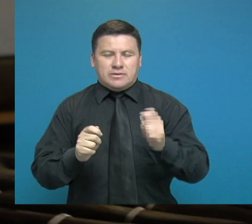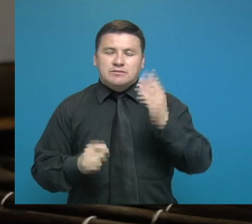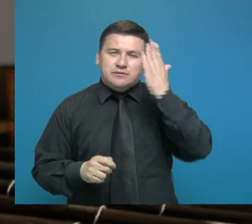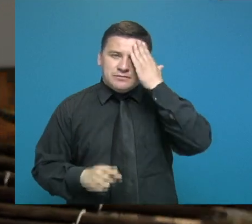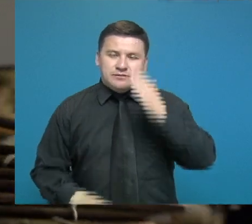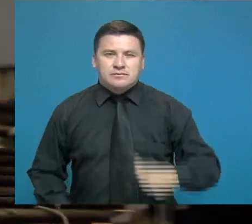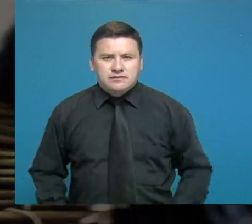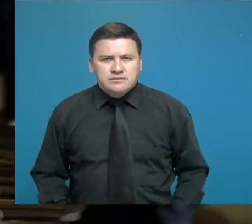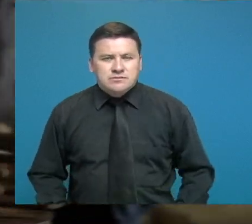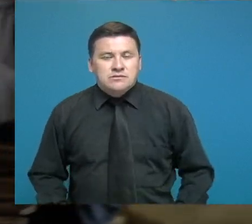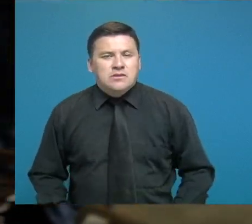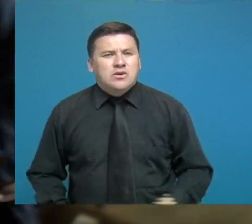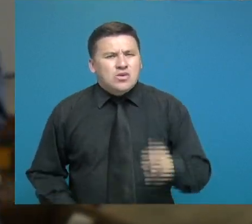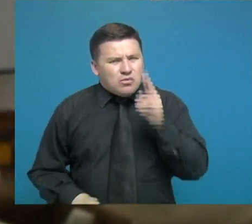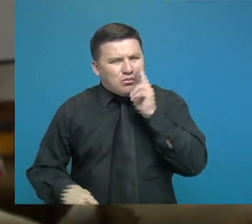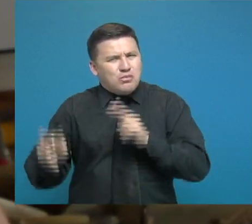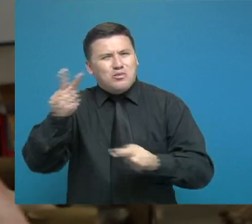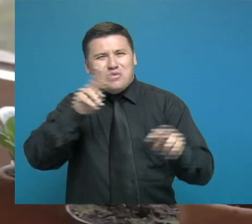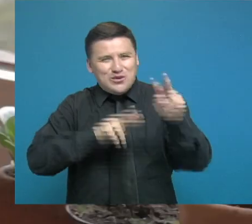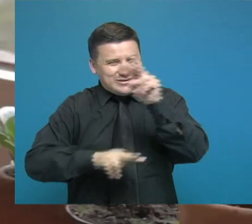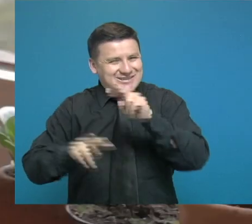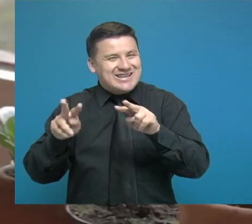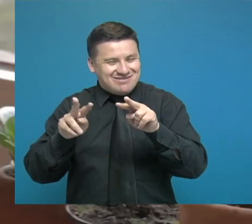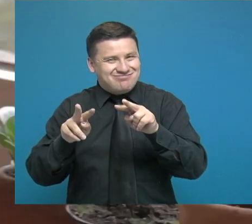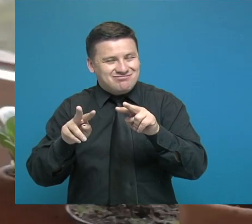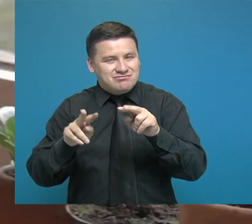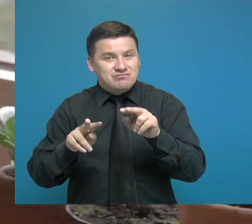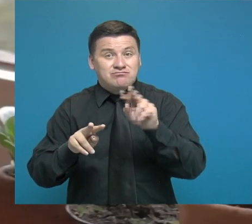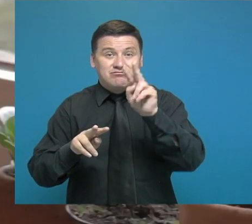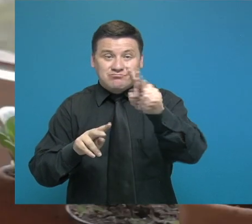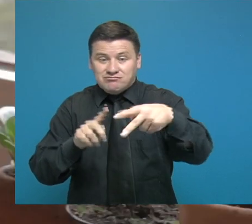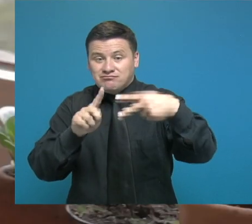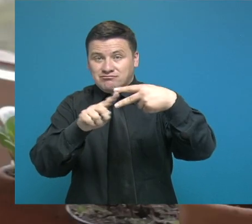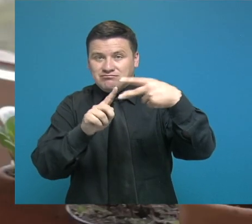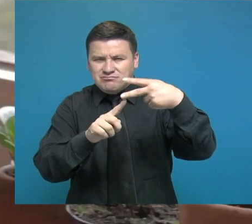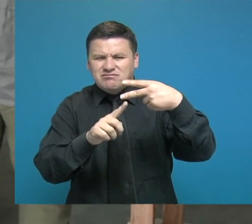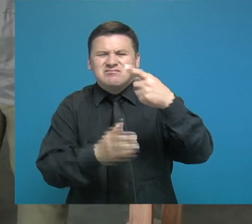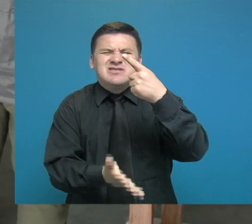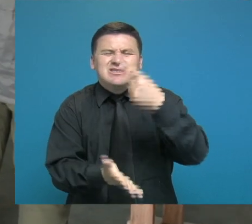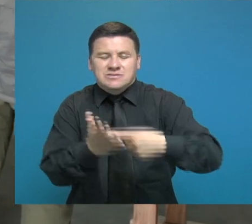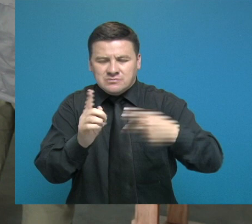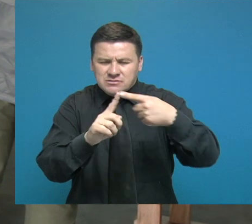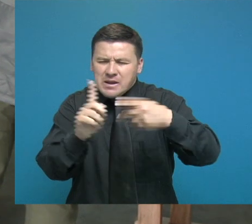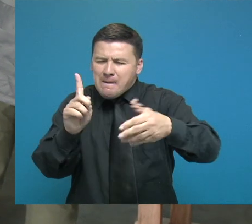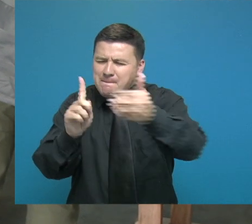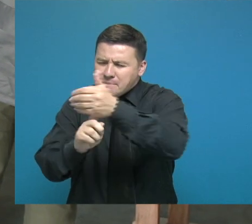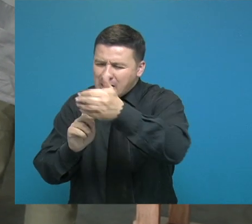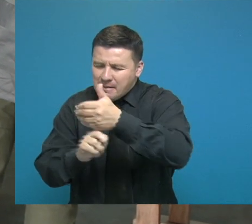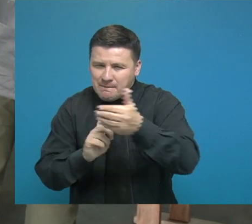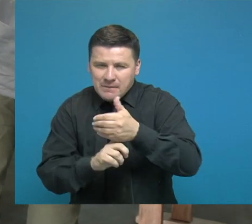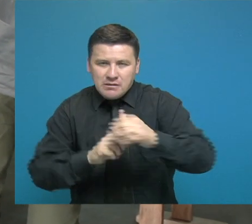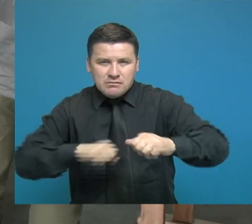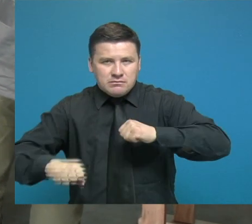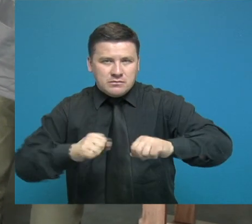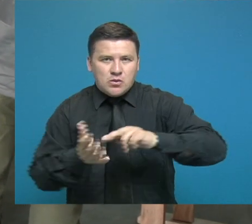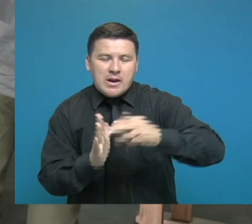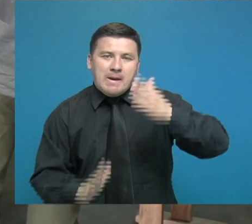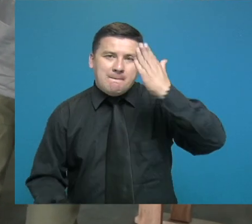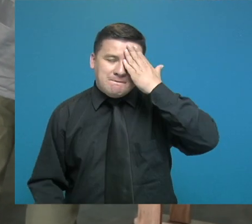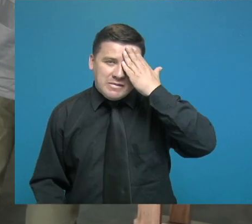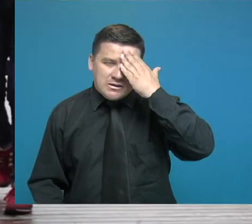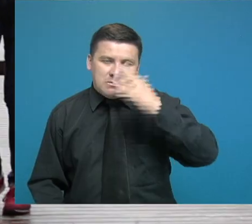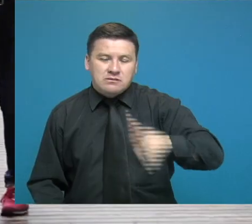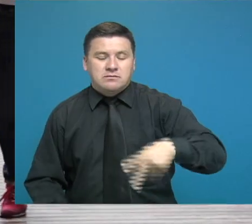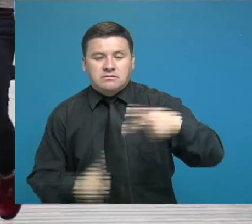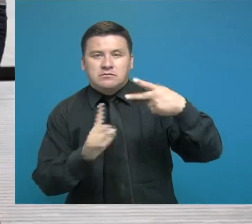nombre. La dirección de museo tiene dos funciones grandes. Por un lado, identificar iniciativas